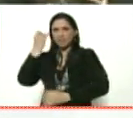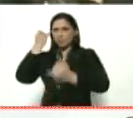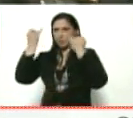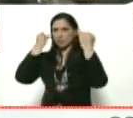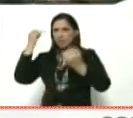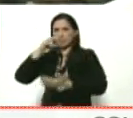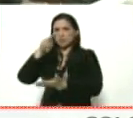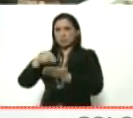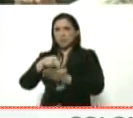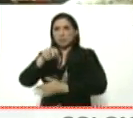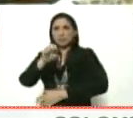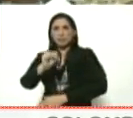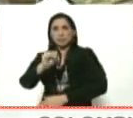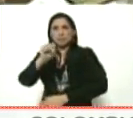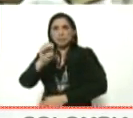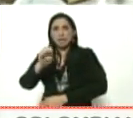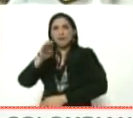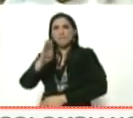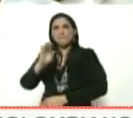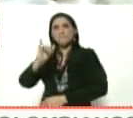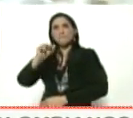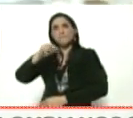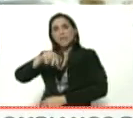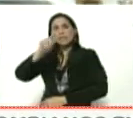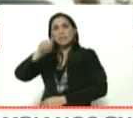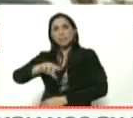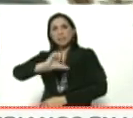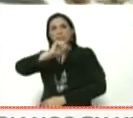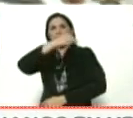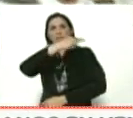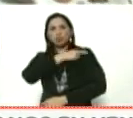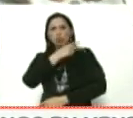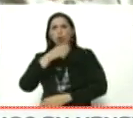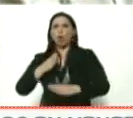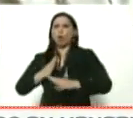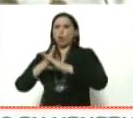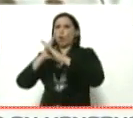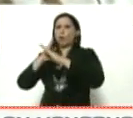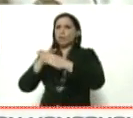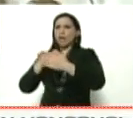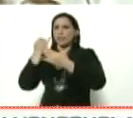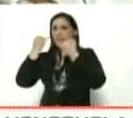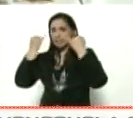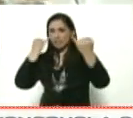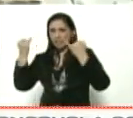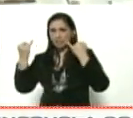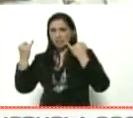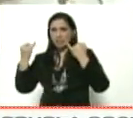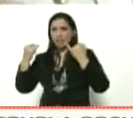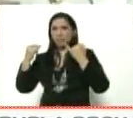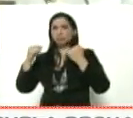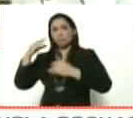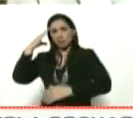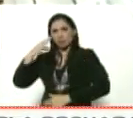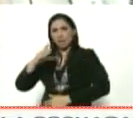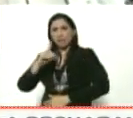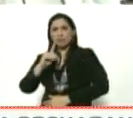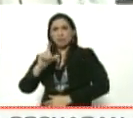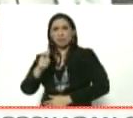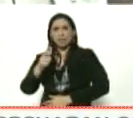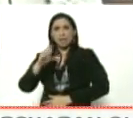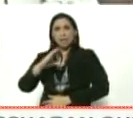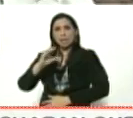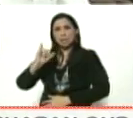Inteligencia Nacional, SEBIN, a la Dirección de Contrainteligencia Militar de GECIN, a la Policía